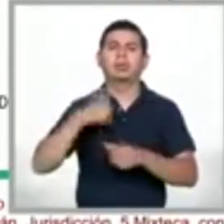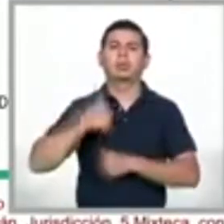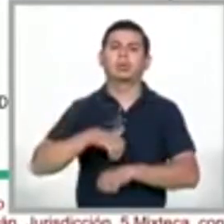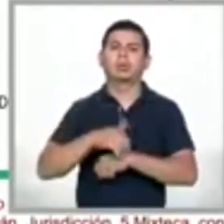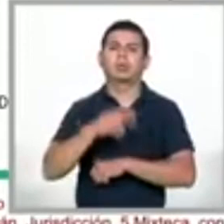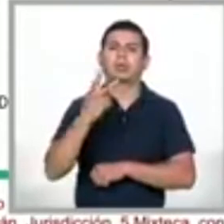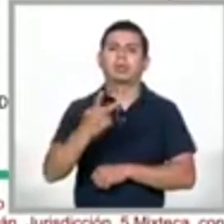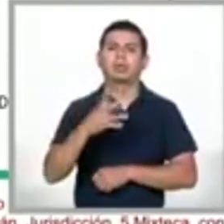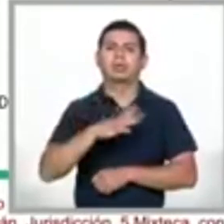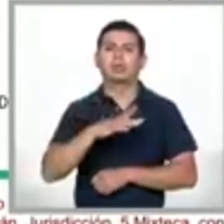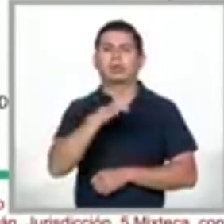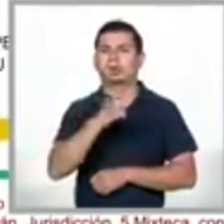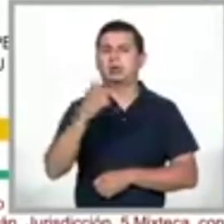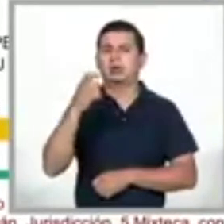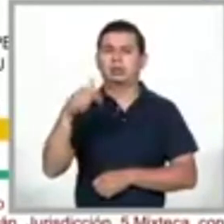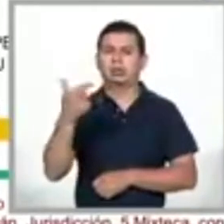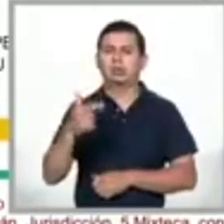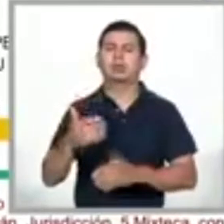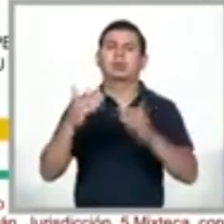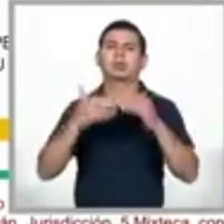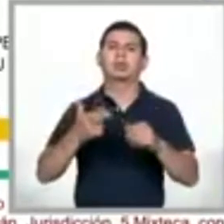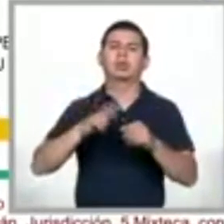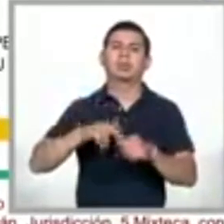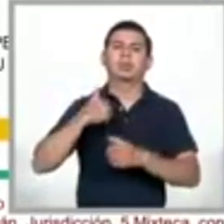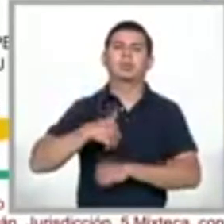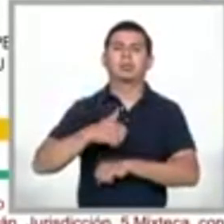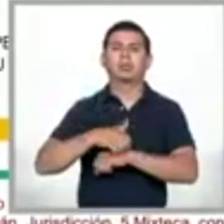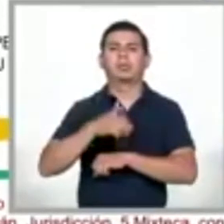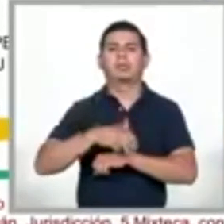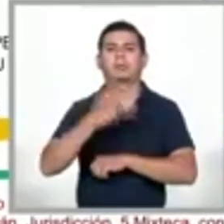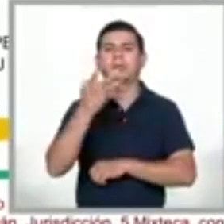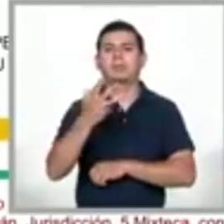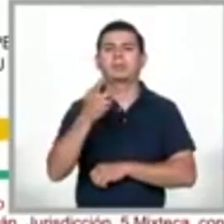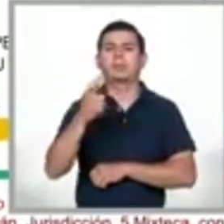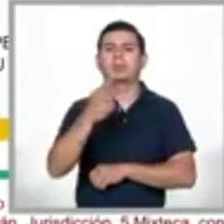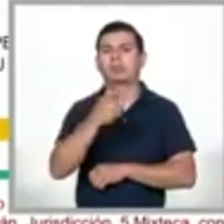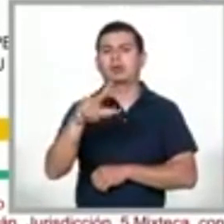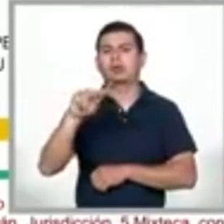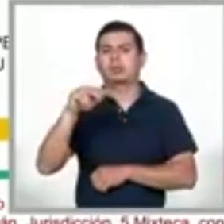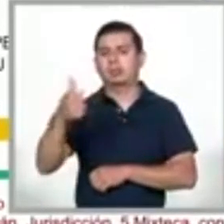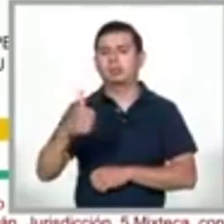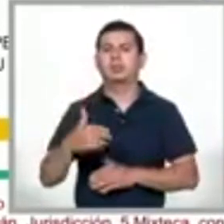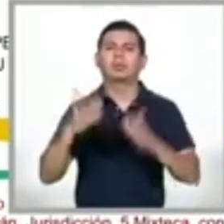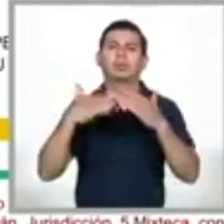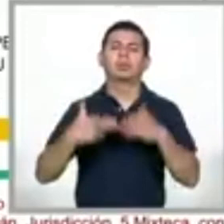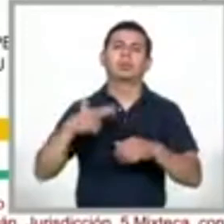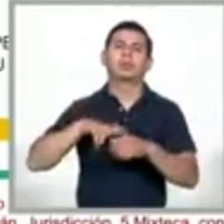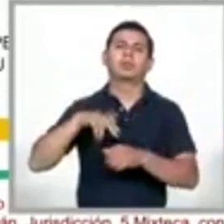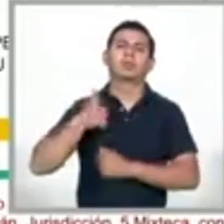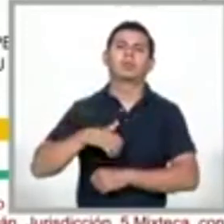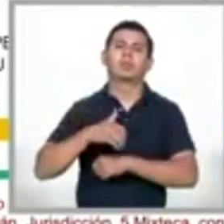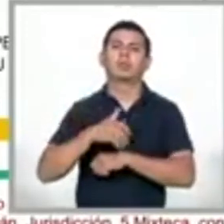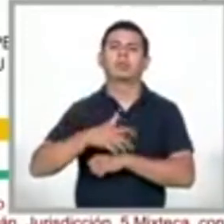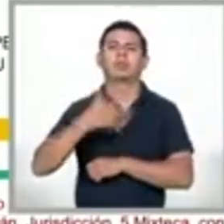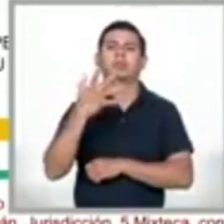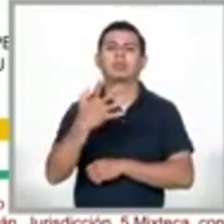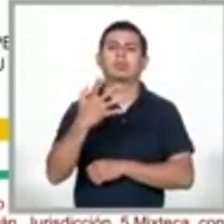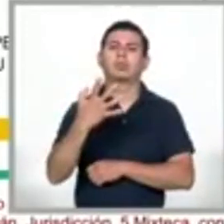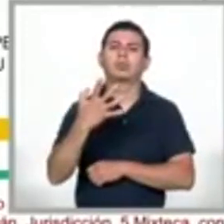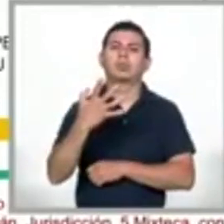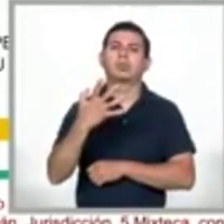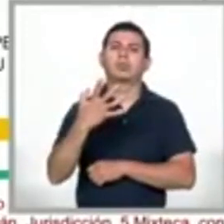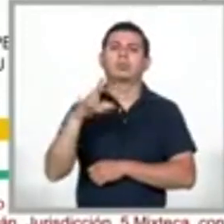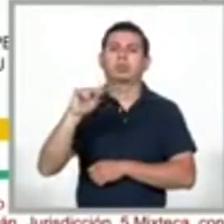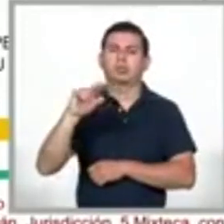sanitaria número 2, 112, la jurisdicción sanitaria número 3, 186, la jurisdicción sanitaria número